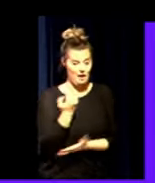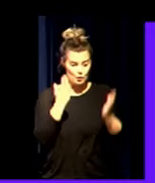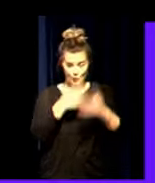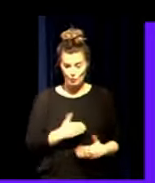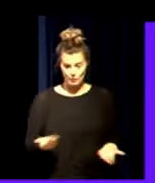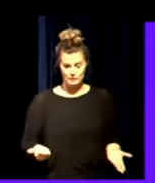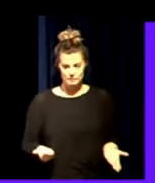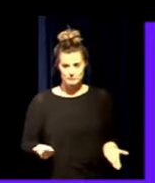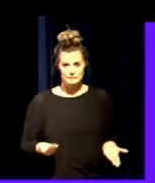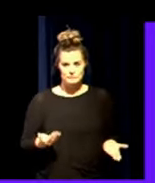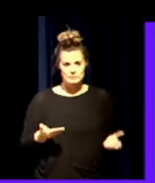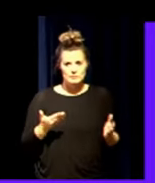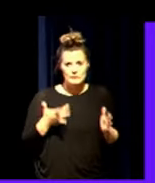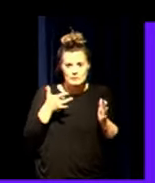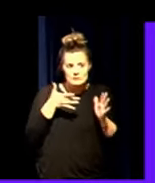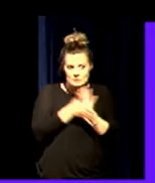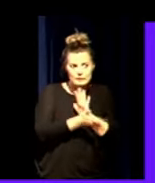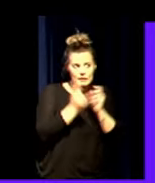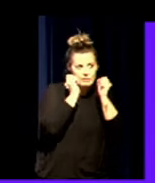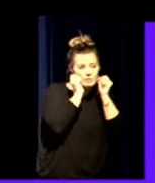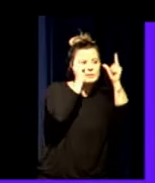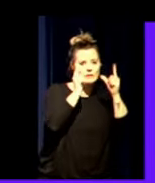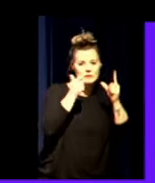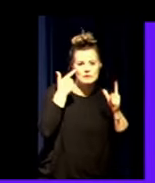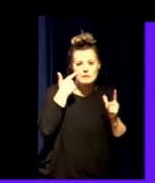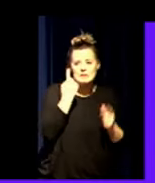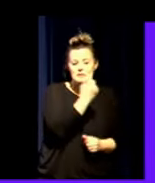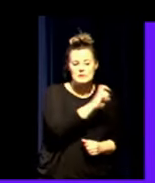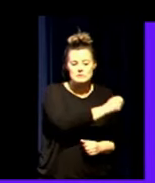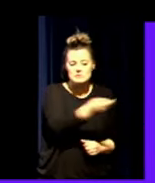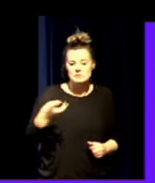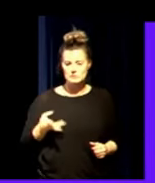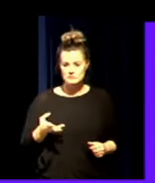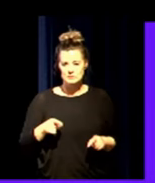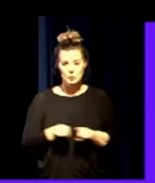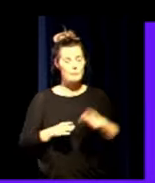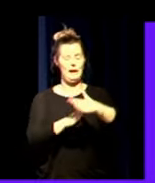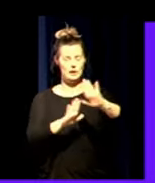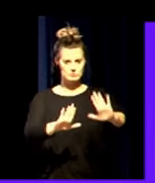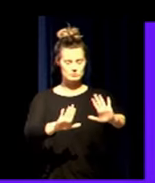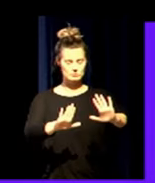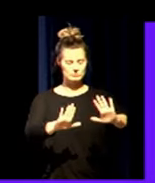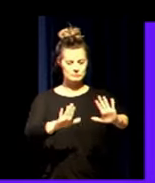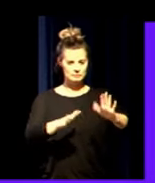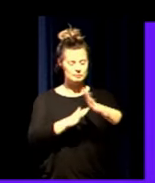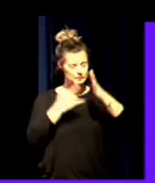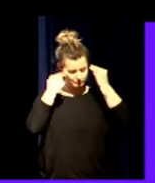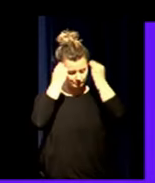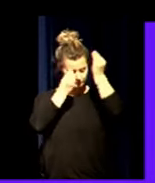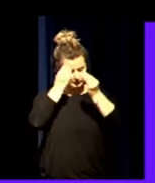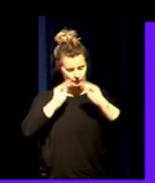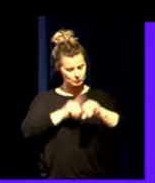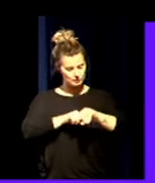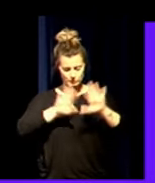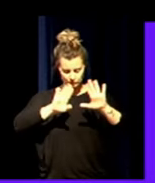relatos, descubrir las necesidades de los otros en definitiva. A veces saber parar, párate a pensar, dedícate tiempo, no